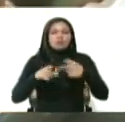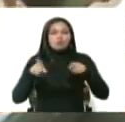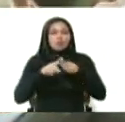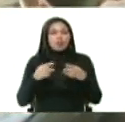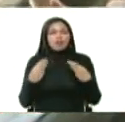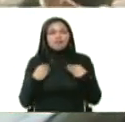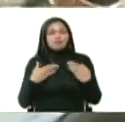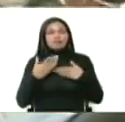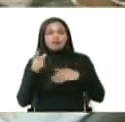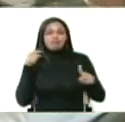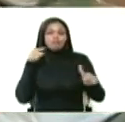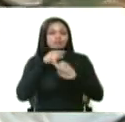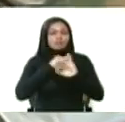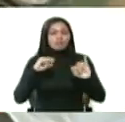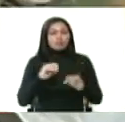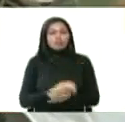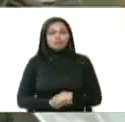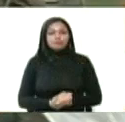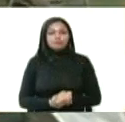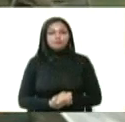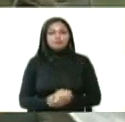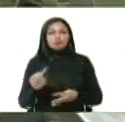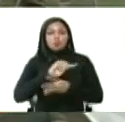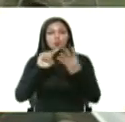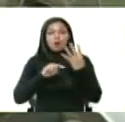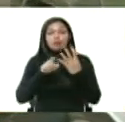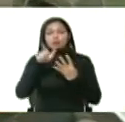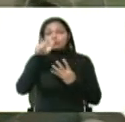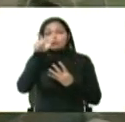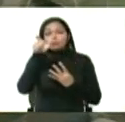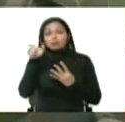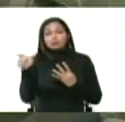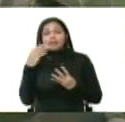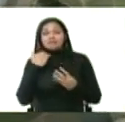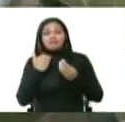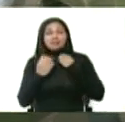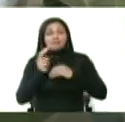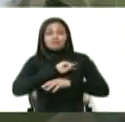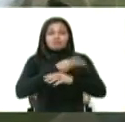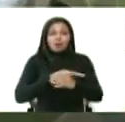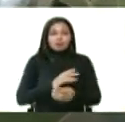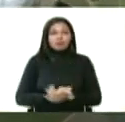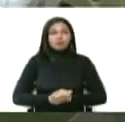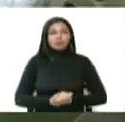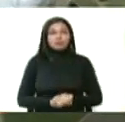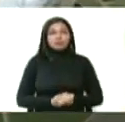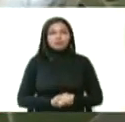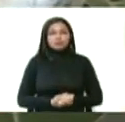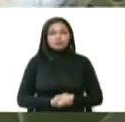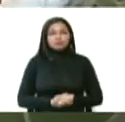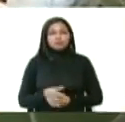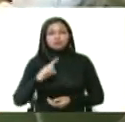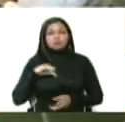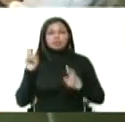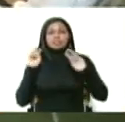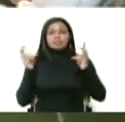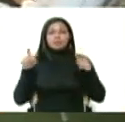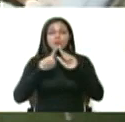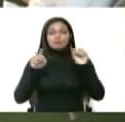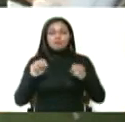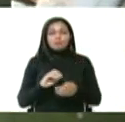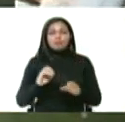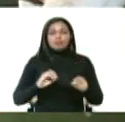la vida ya definitiva de estos 4 casos graves que tenemos. Así que bueno, vamos en este tema